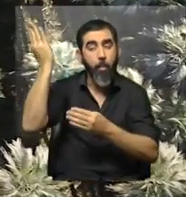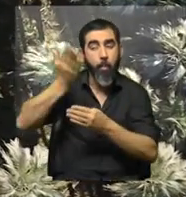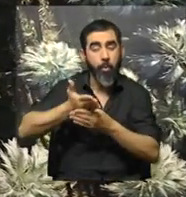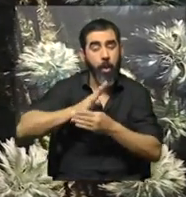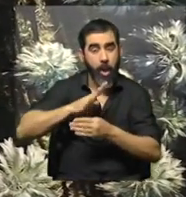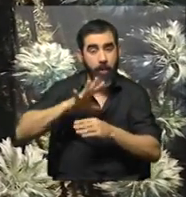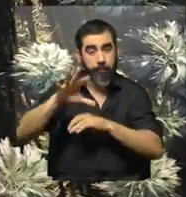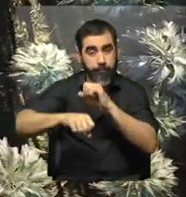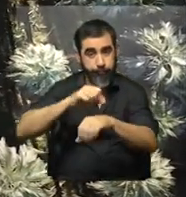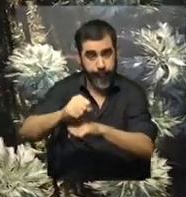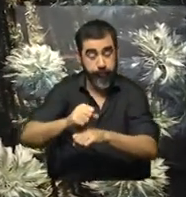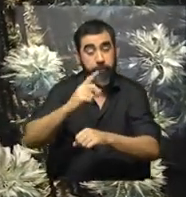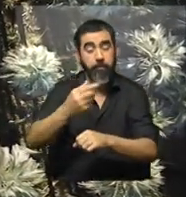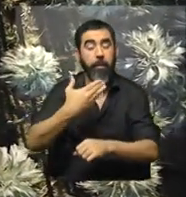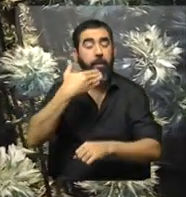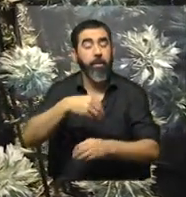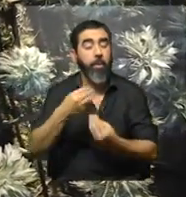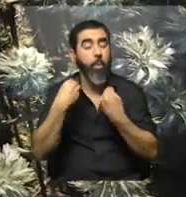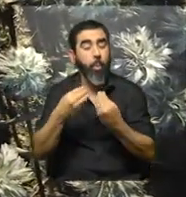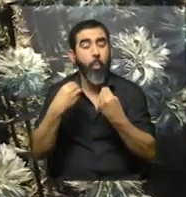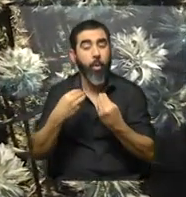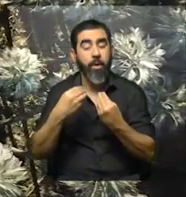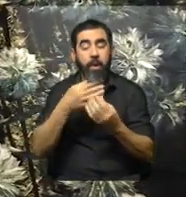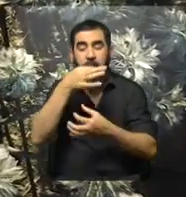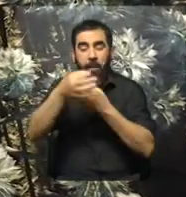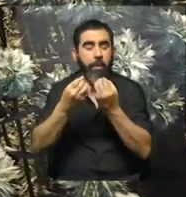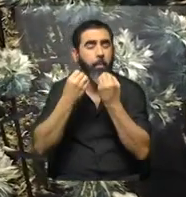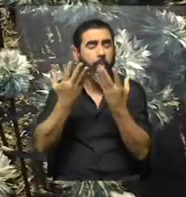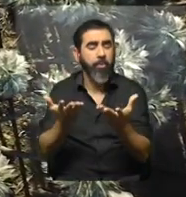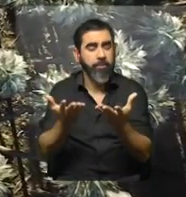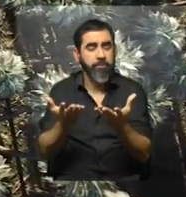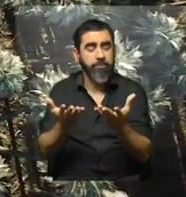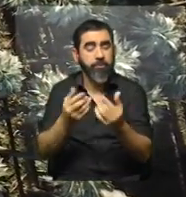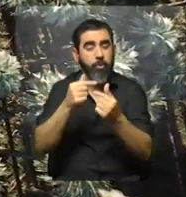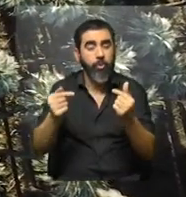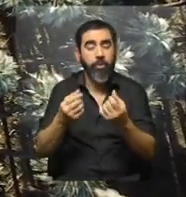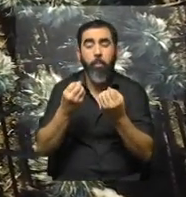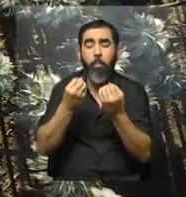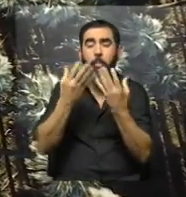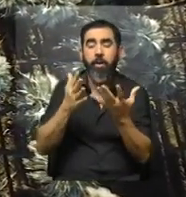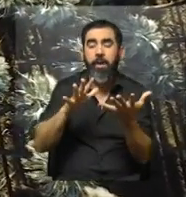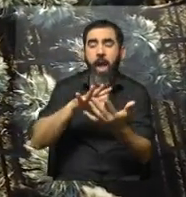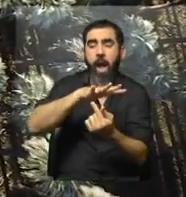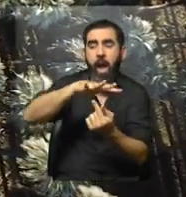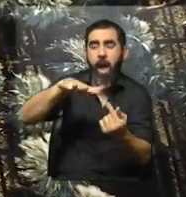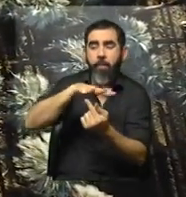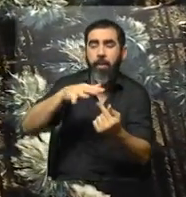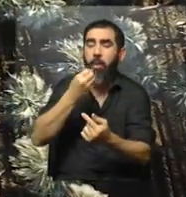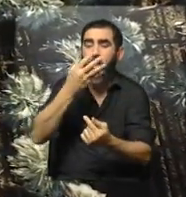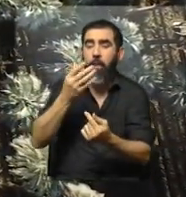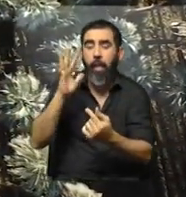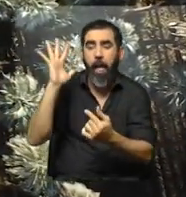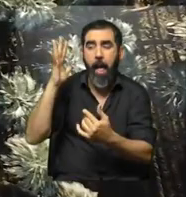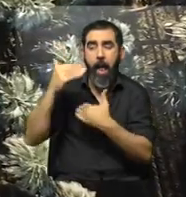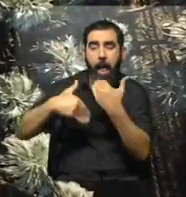invadidos. Por otro lado, tratar de entender qué factores son los que explican esa distribución, ¿no? Qué factores o qué condiciones ambientales favorecen la entrada del